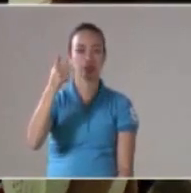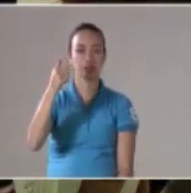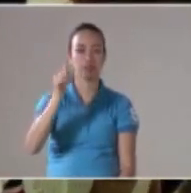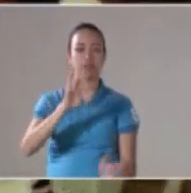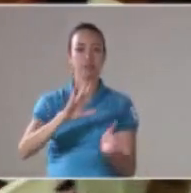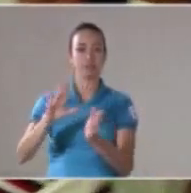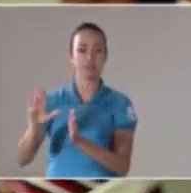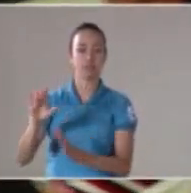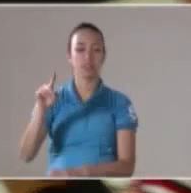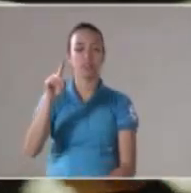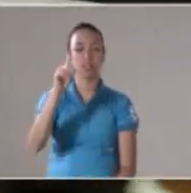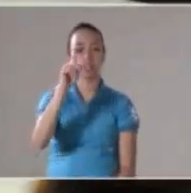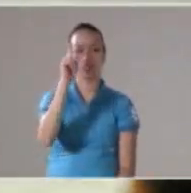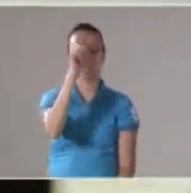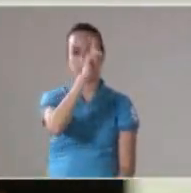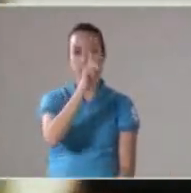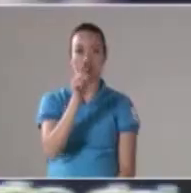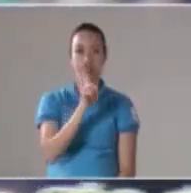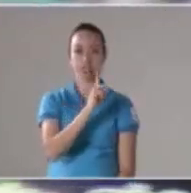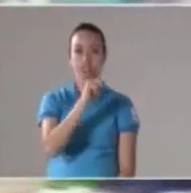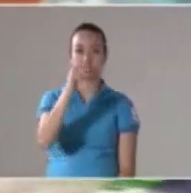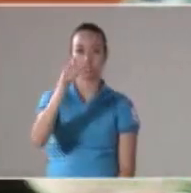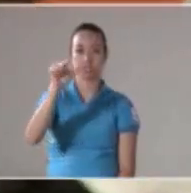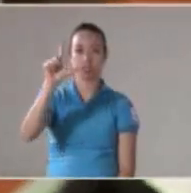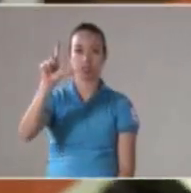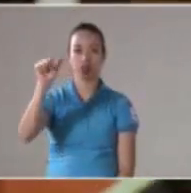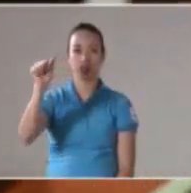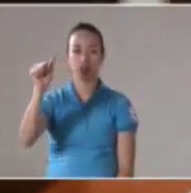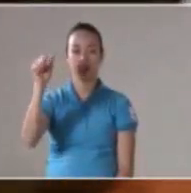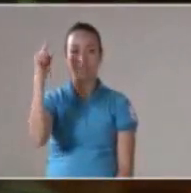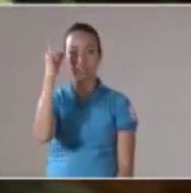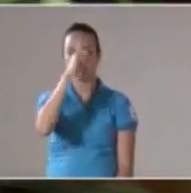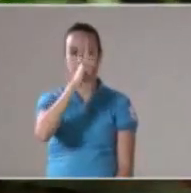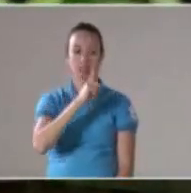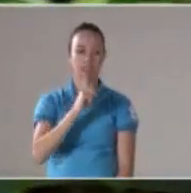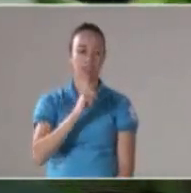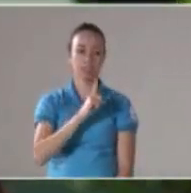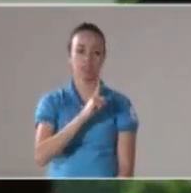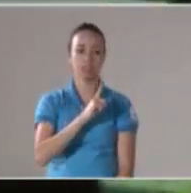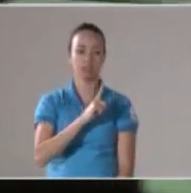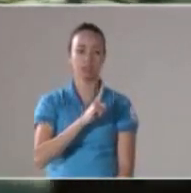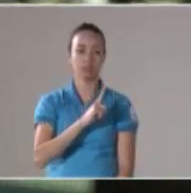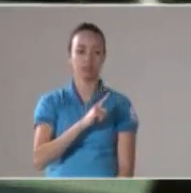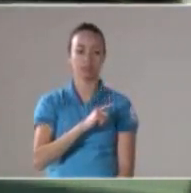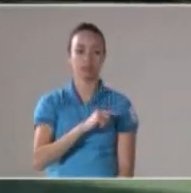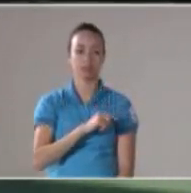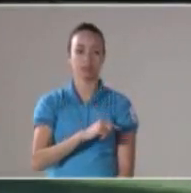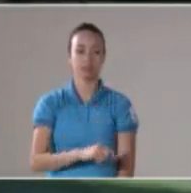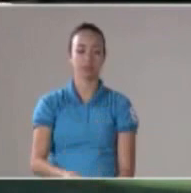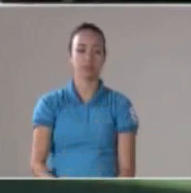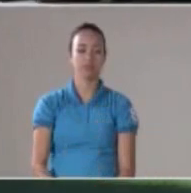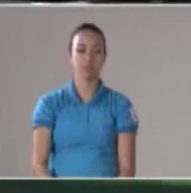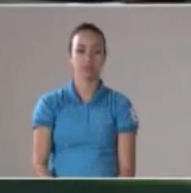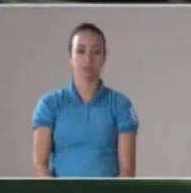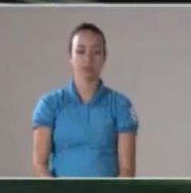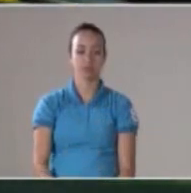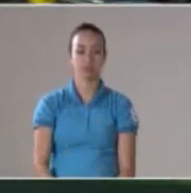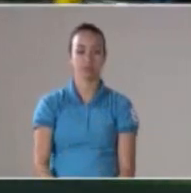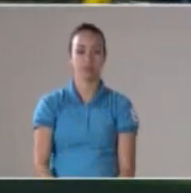Y entonces usted, la factura, por favor, ¿a nombre de quién? Juan Pueblo García